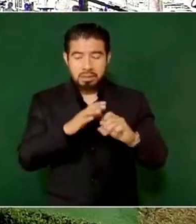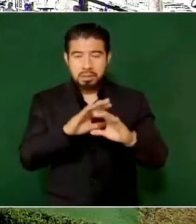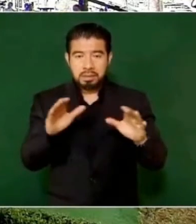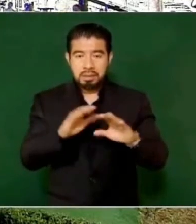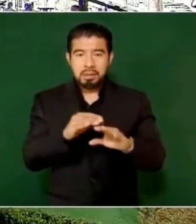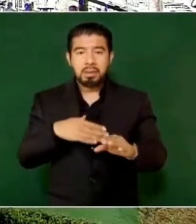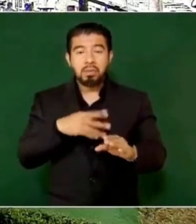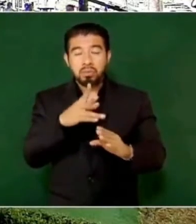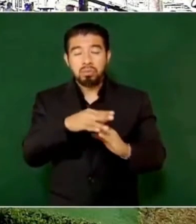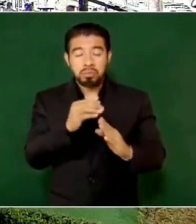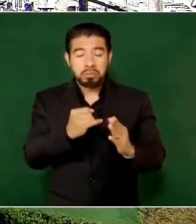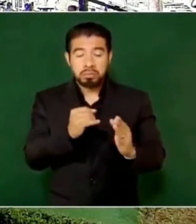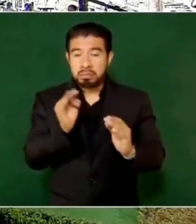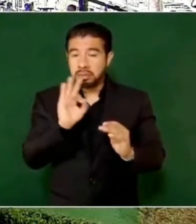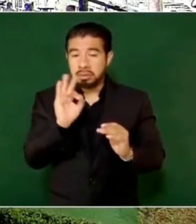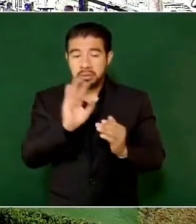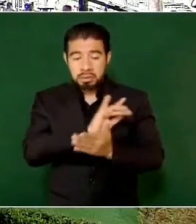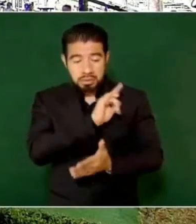un decreto,